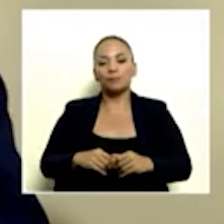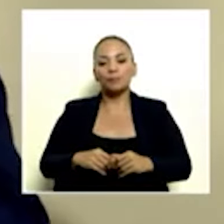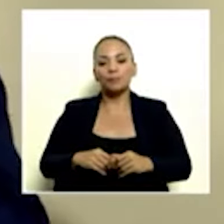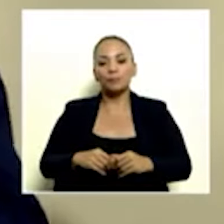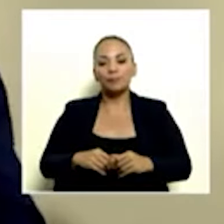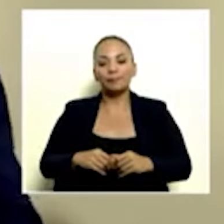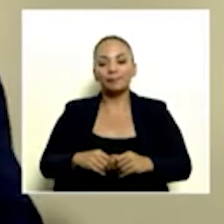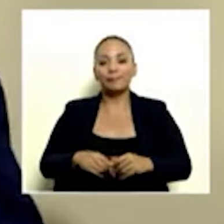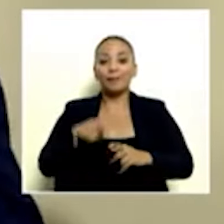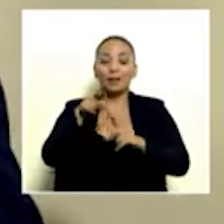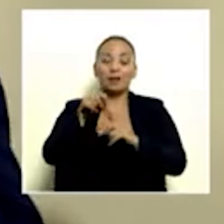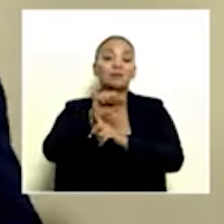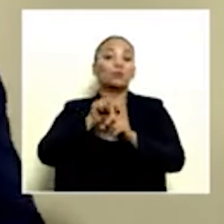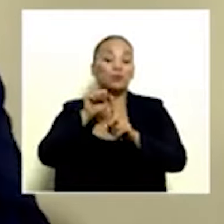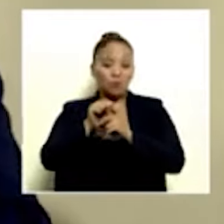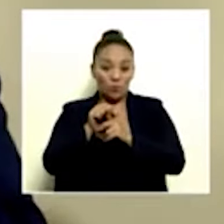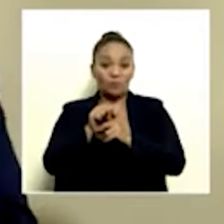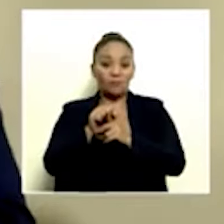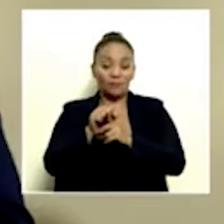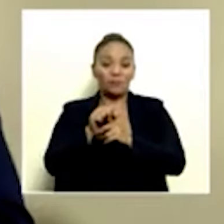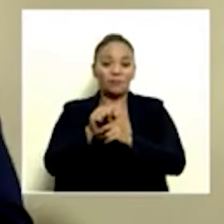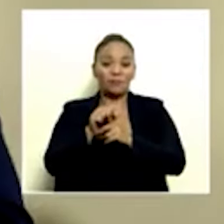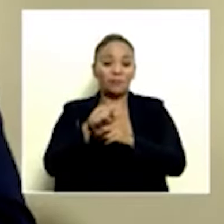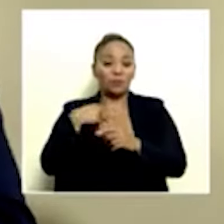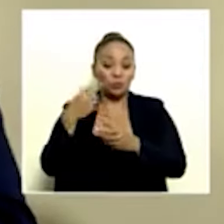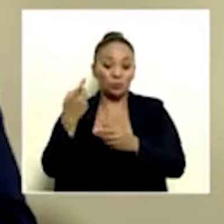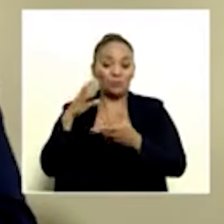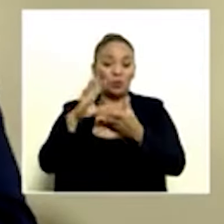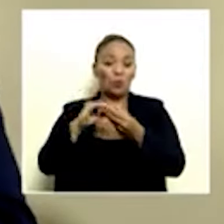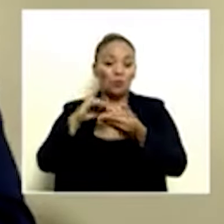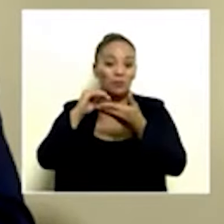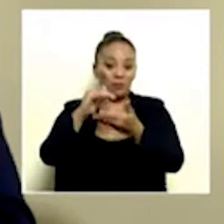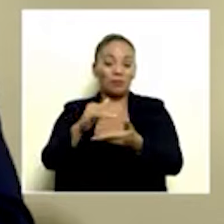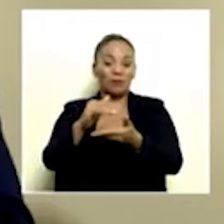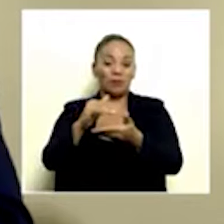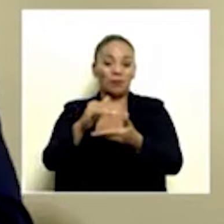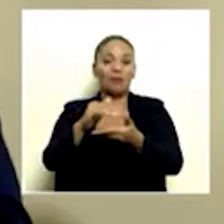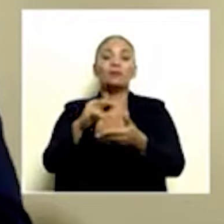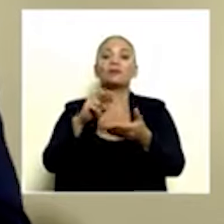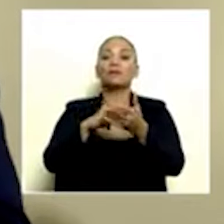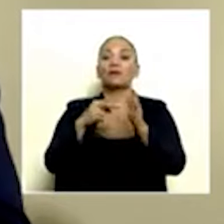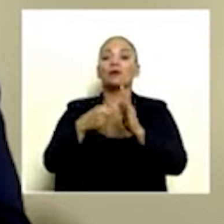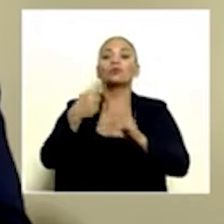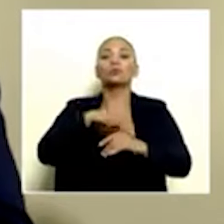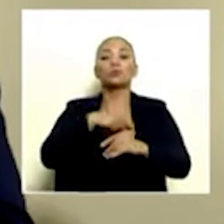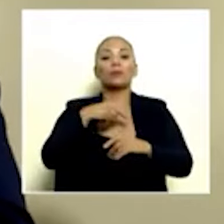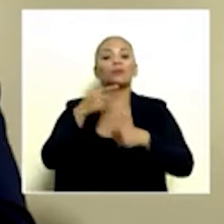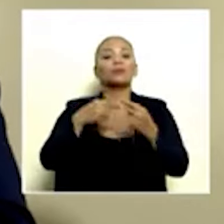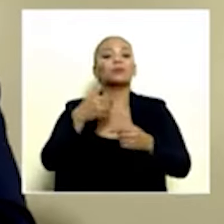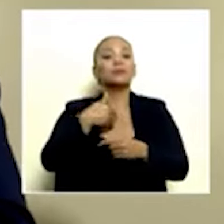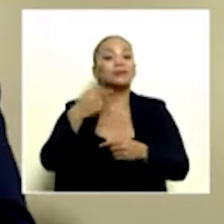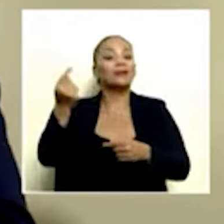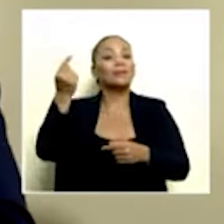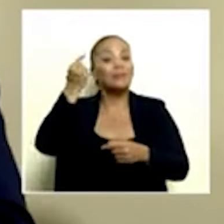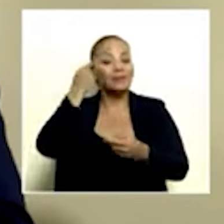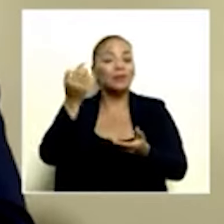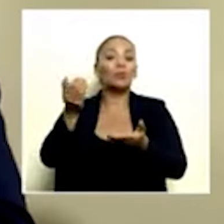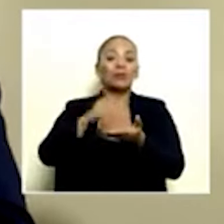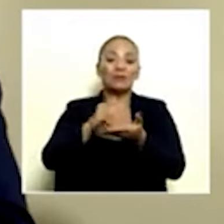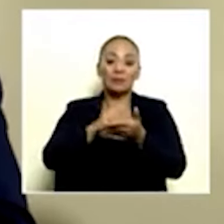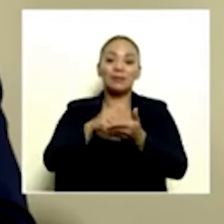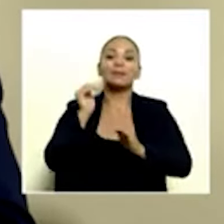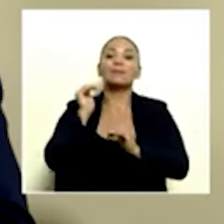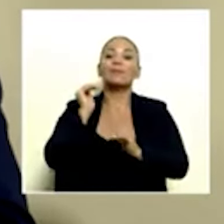esta situación legal que les acabo de contar implica que vamos a tener que repensar todo el